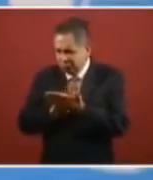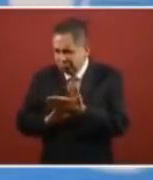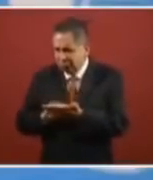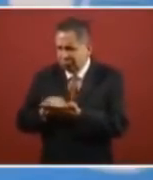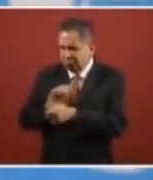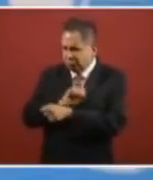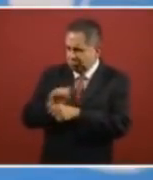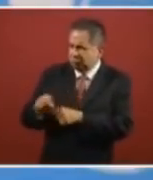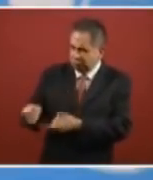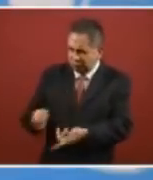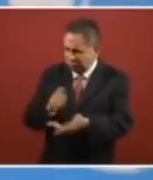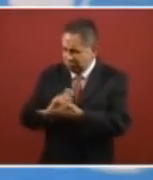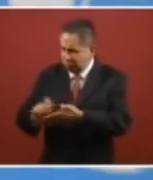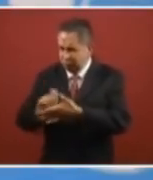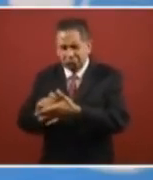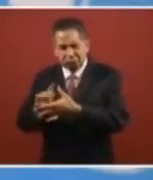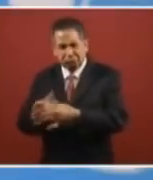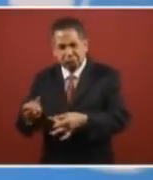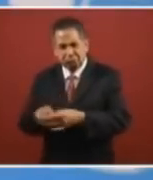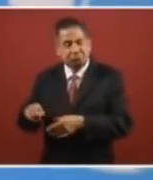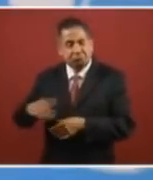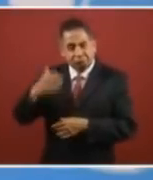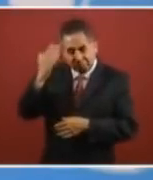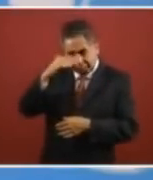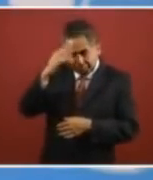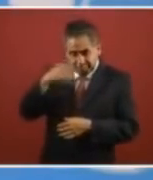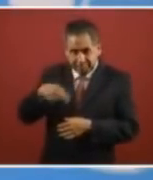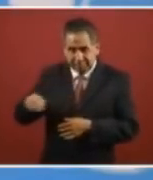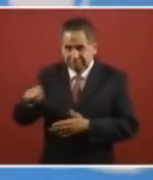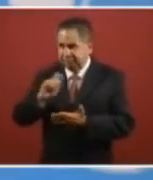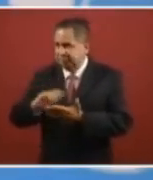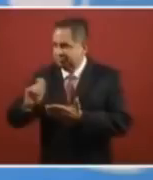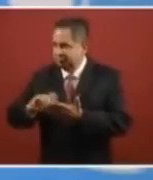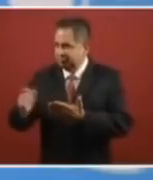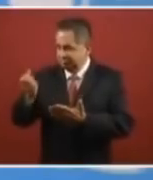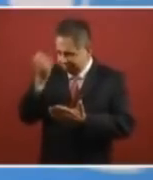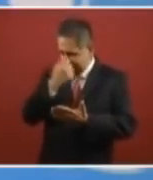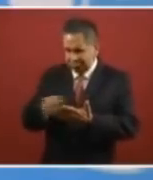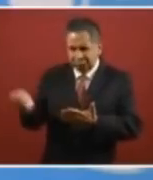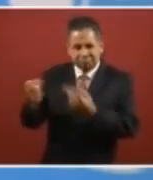Ponga, licenciado, usted que escribe bien,